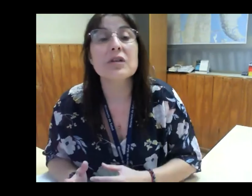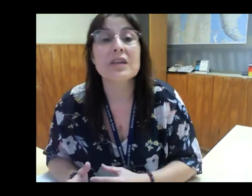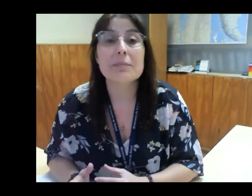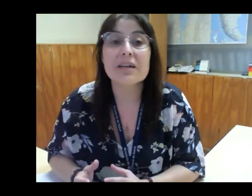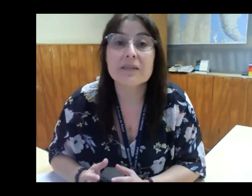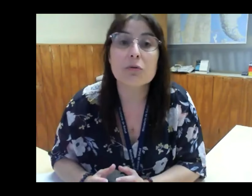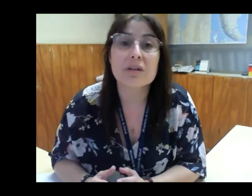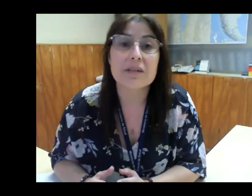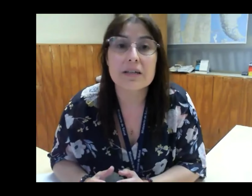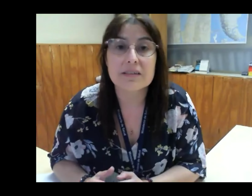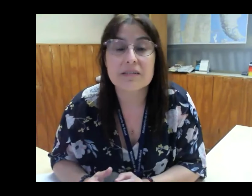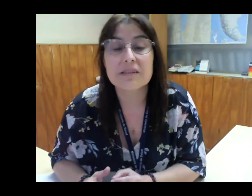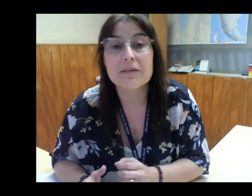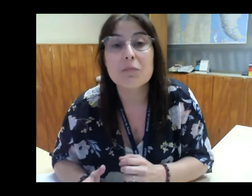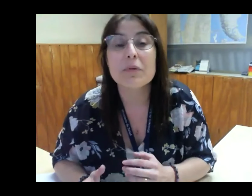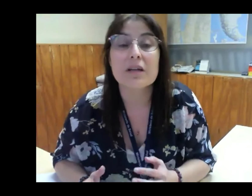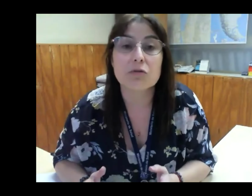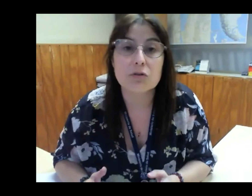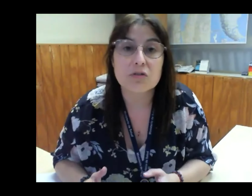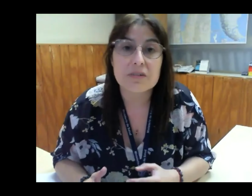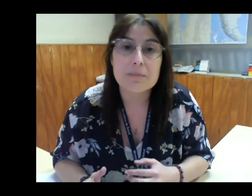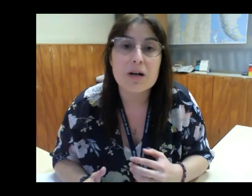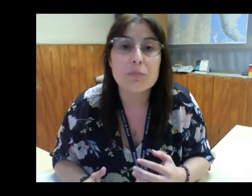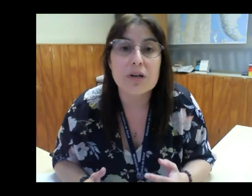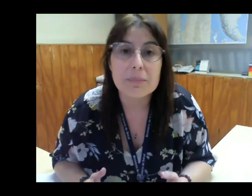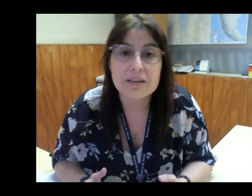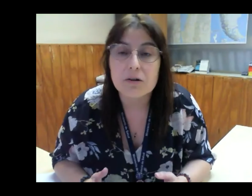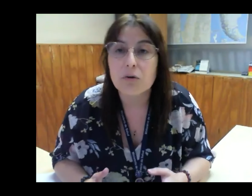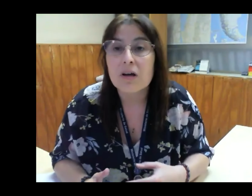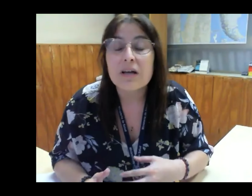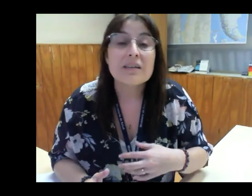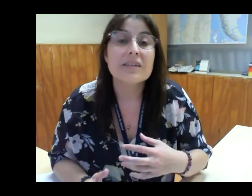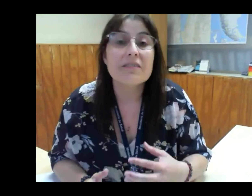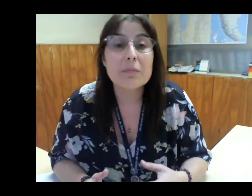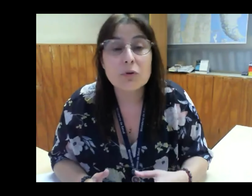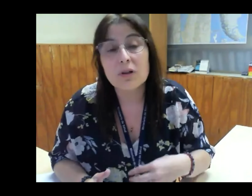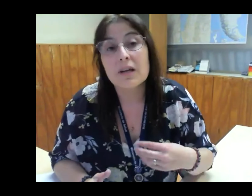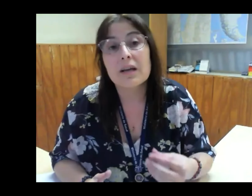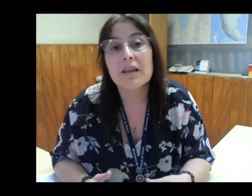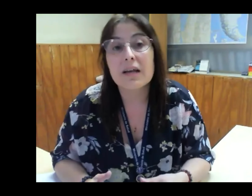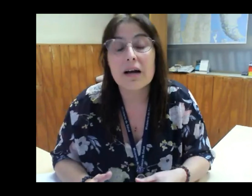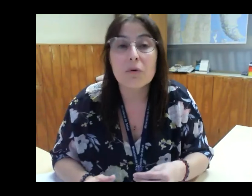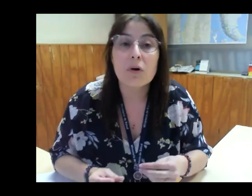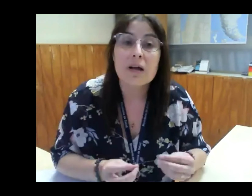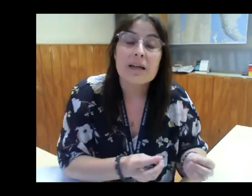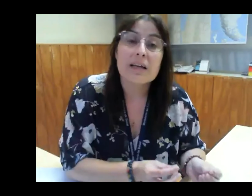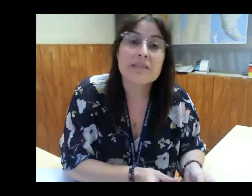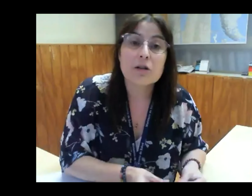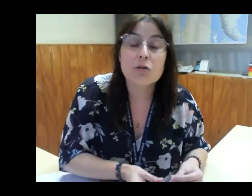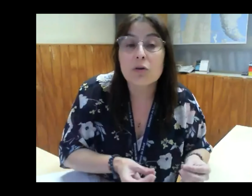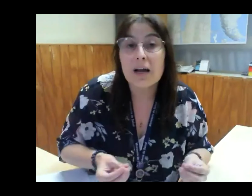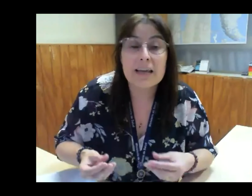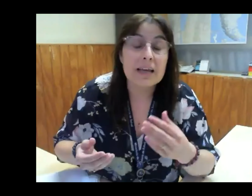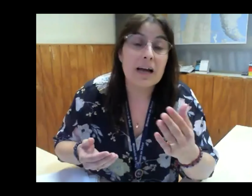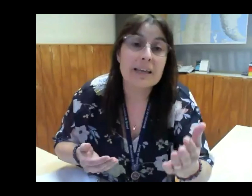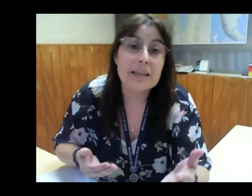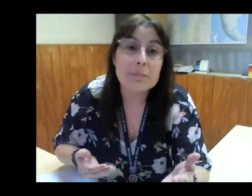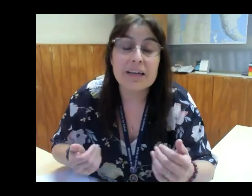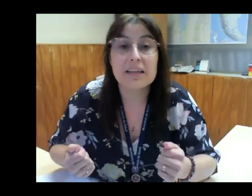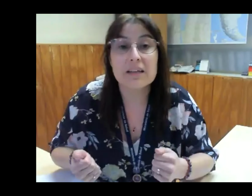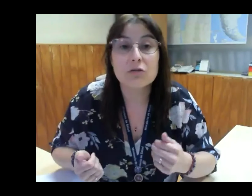en un sistema de salud resiliente. Si vemos migración, si vemos cambio climático, si vemos, ¿cierto?